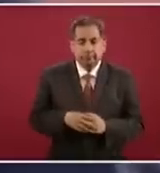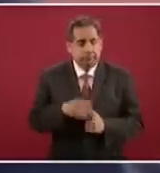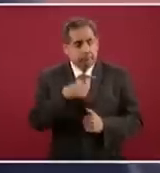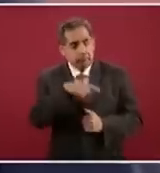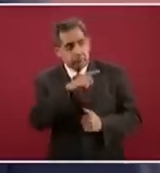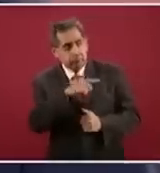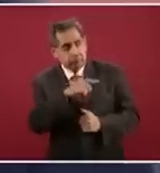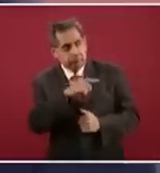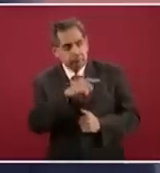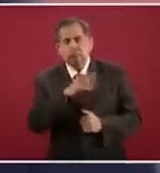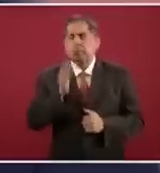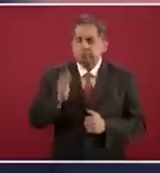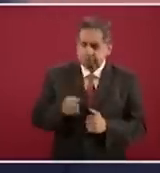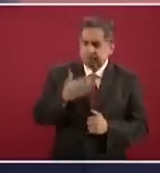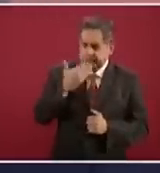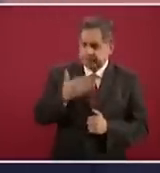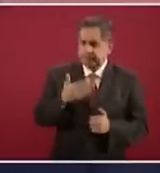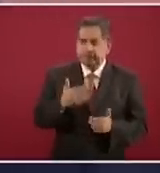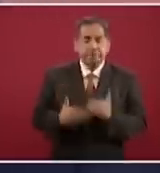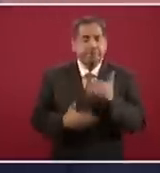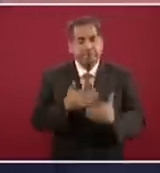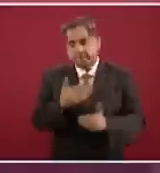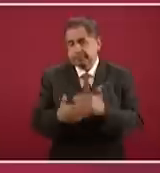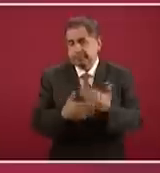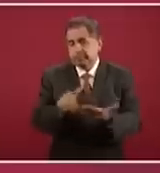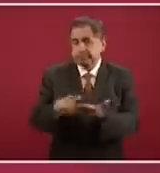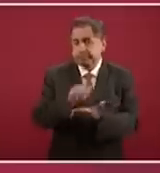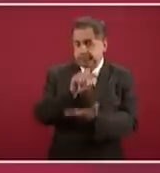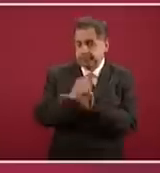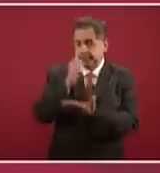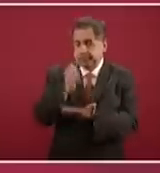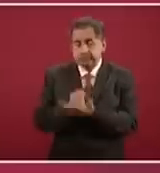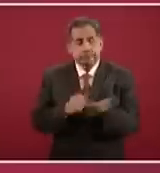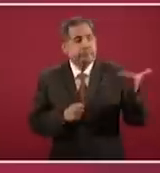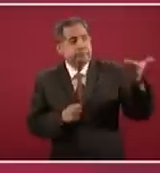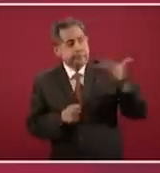aceptan. Luego que se aprueba la ley, nos dicen,